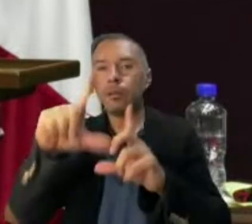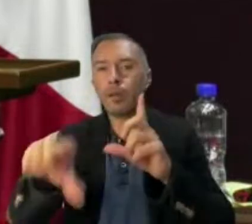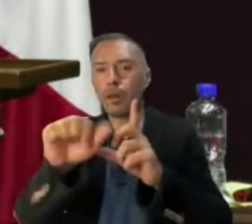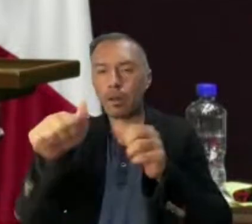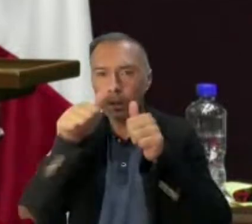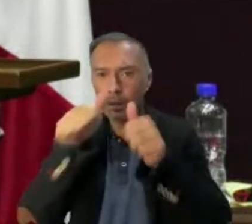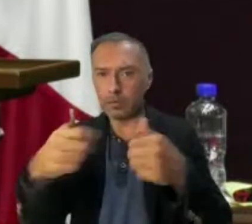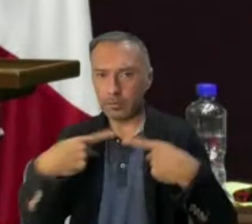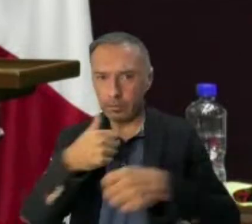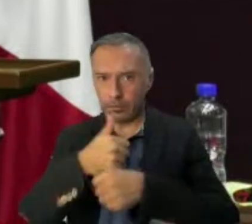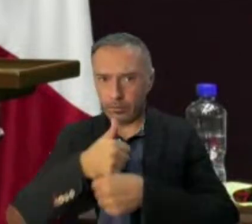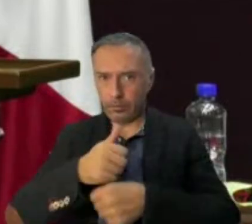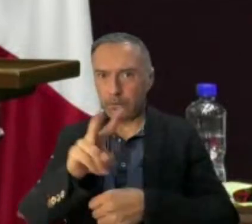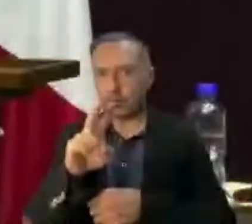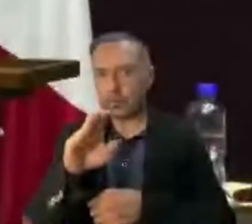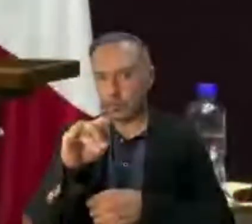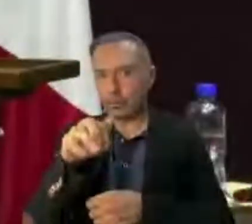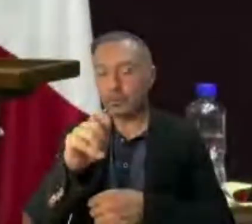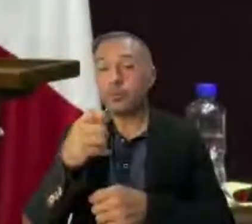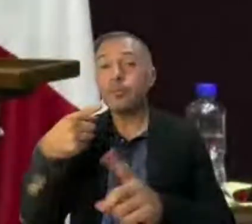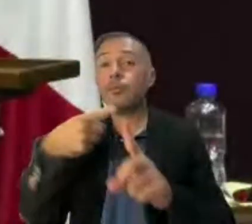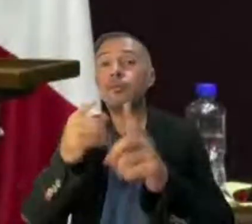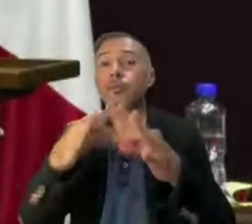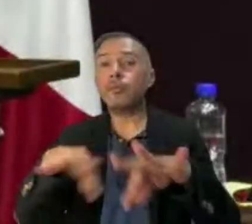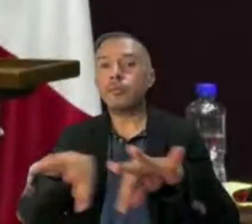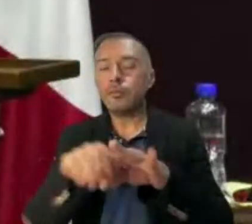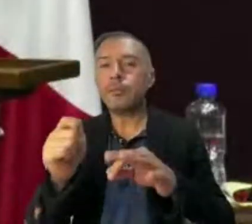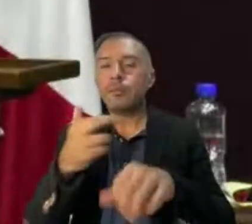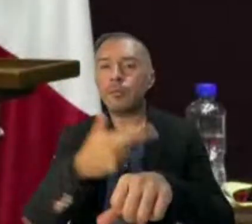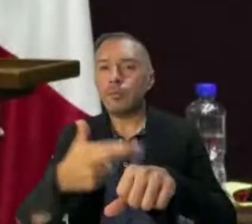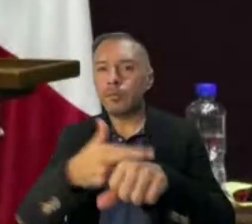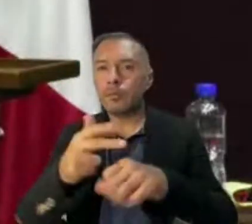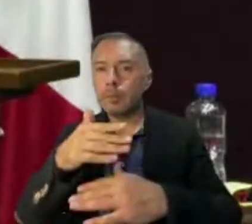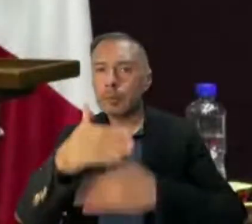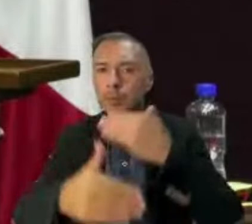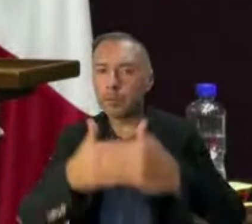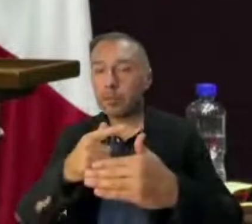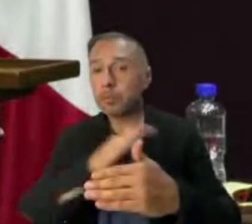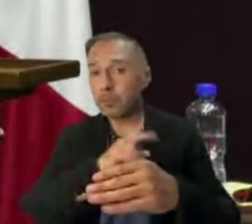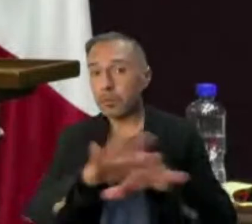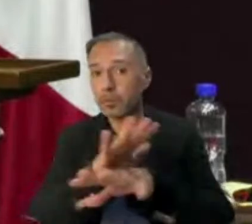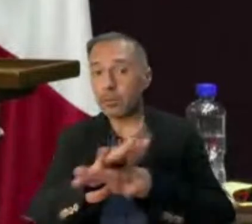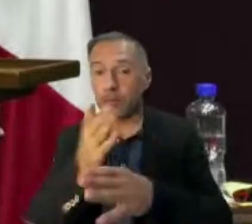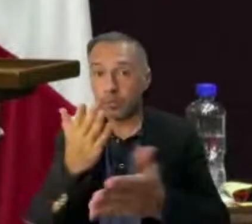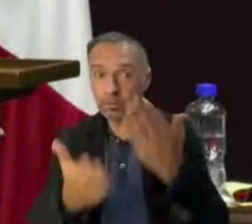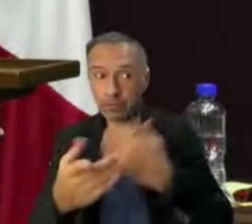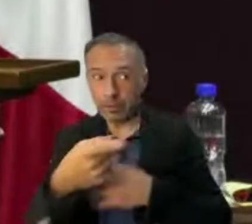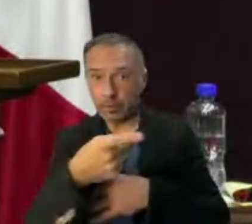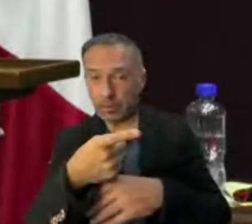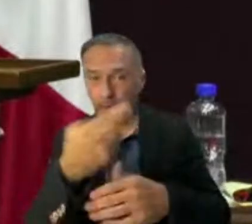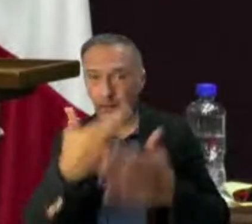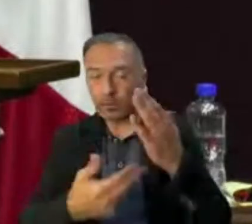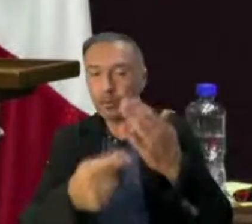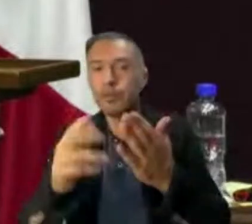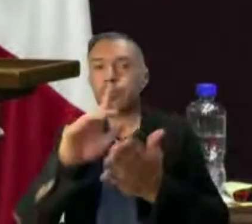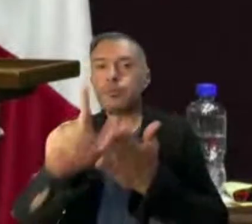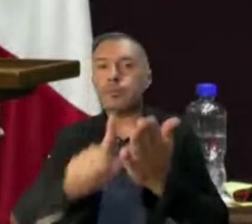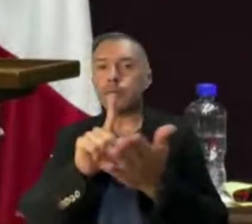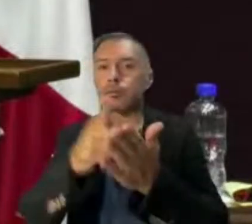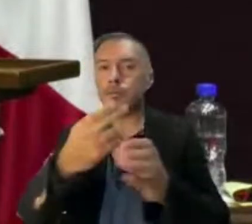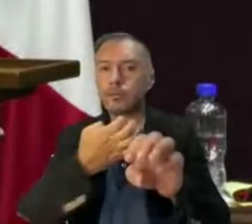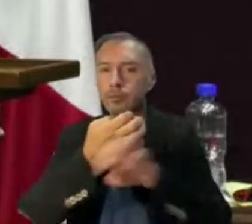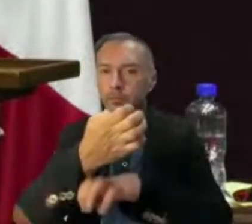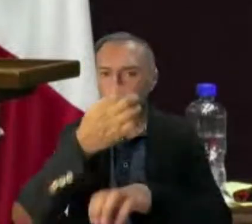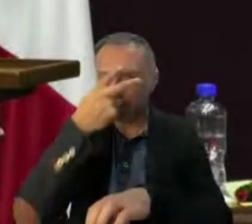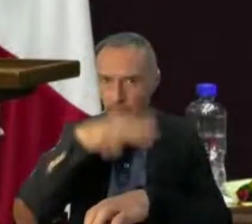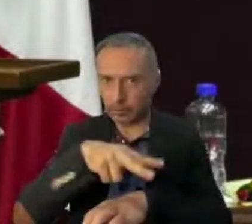Es importante tener en cuenta que los procedimientos y los mecanismos pueden variar según el delito. La legislación estatal o federal aplicable y